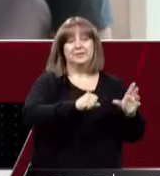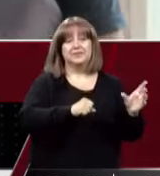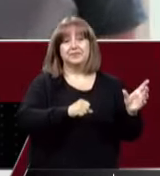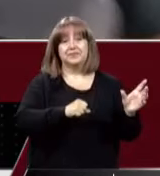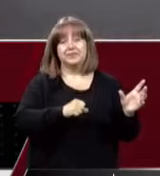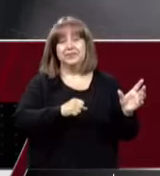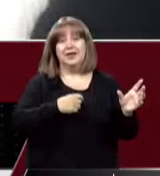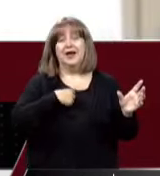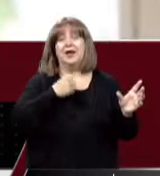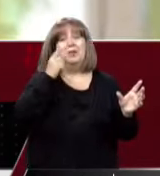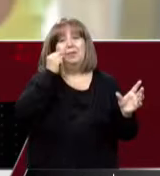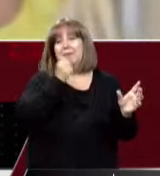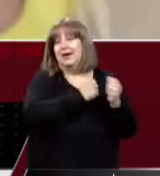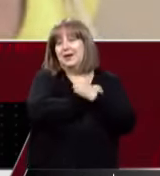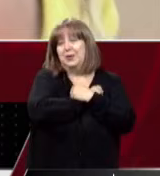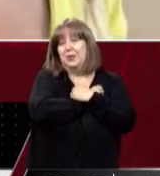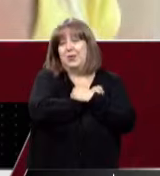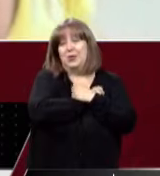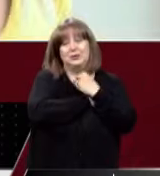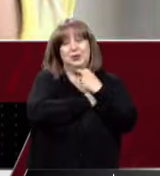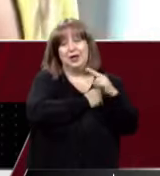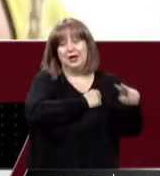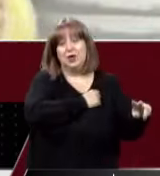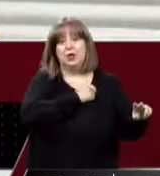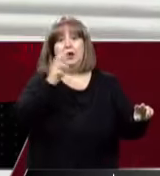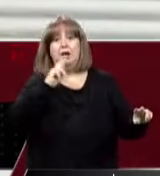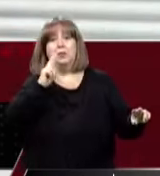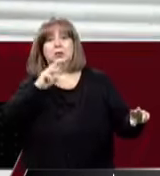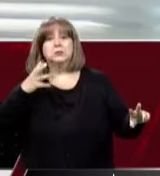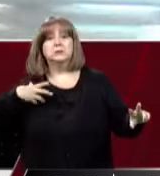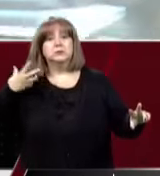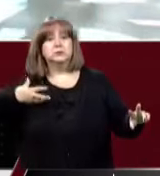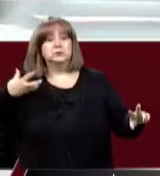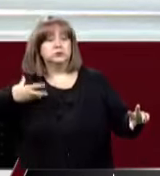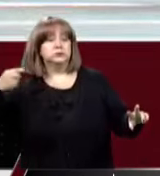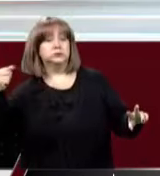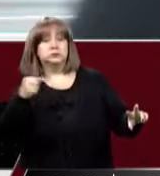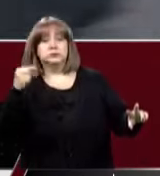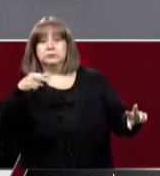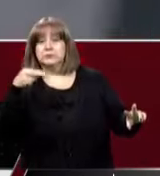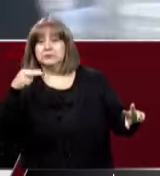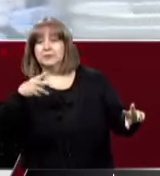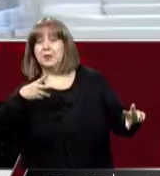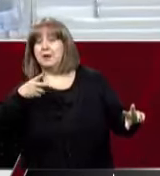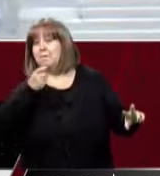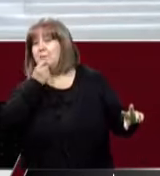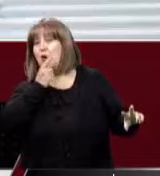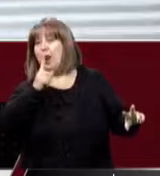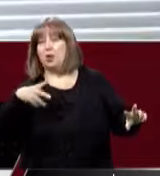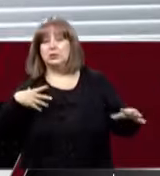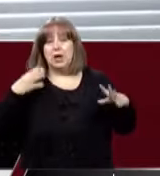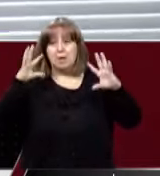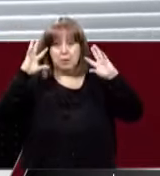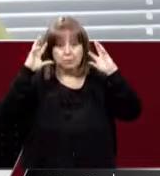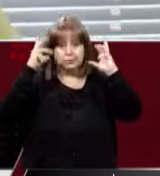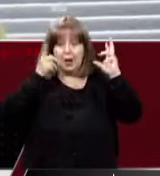a él se le perdía el mundo. Era él y mi hijo nada más. ¿Y ella se ponía mal? Parece que ella entraba en